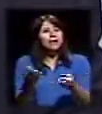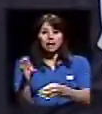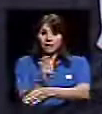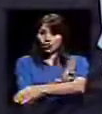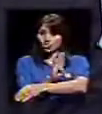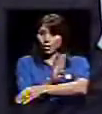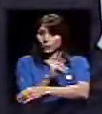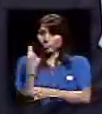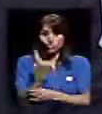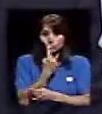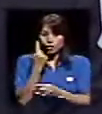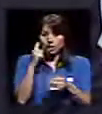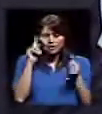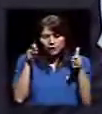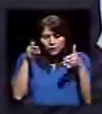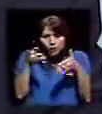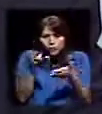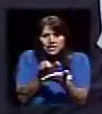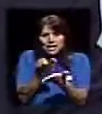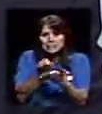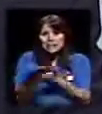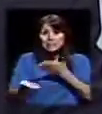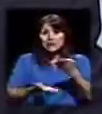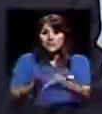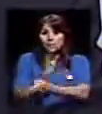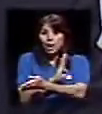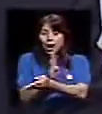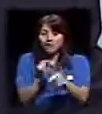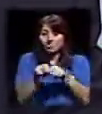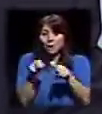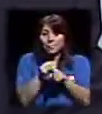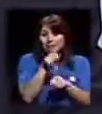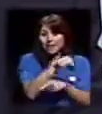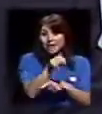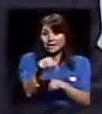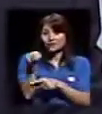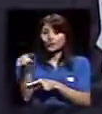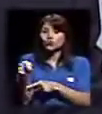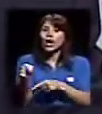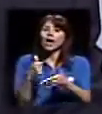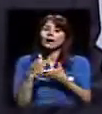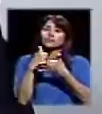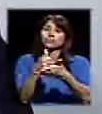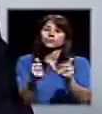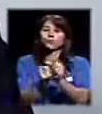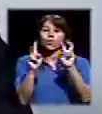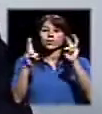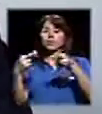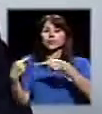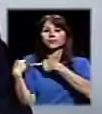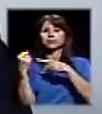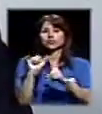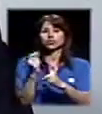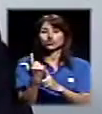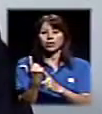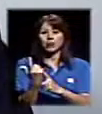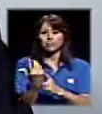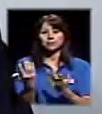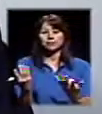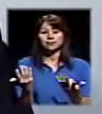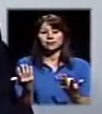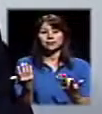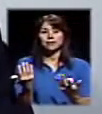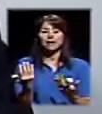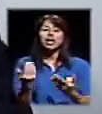intermediación financiera y servicios bancarios, ayuden en temas de responsabilidad social y que se